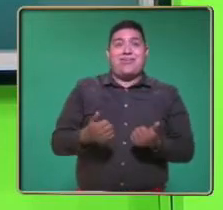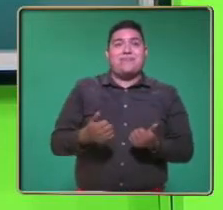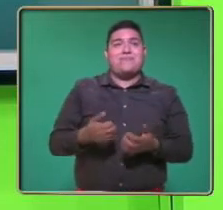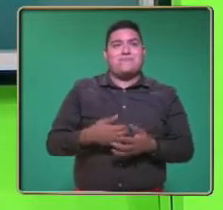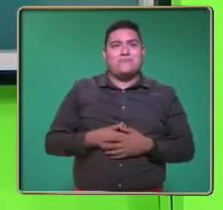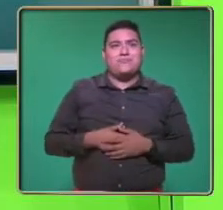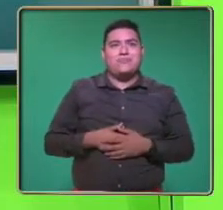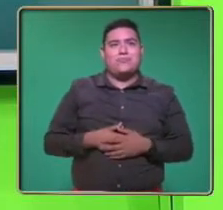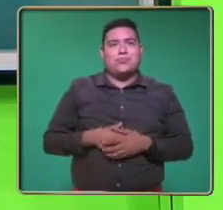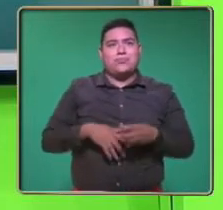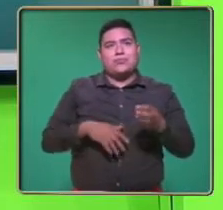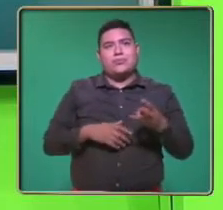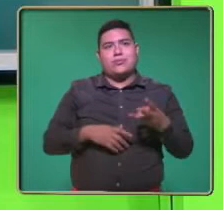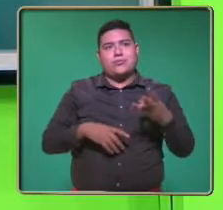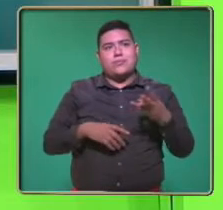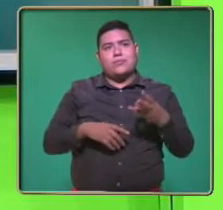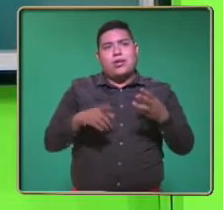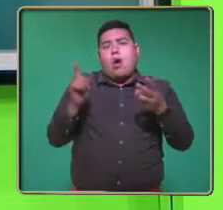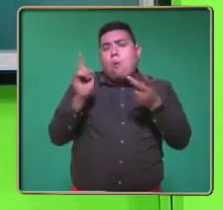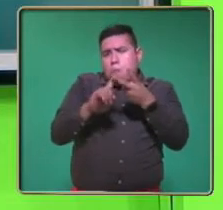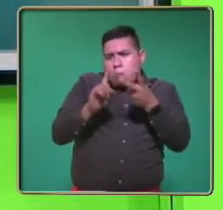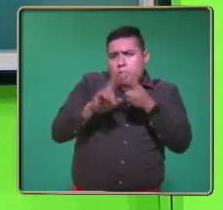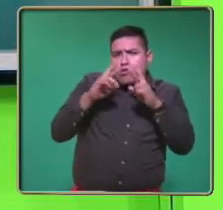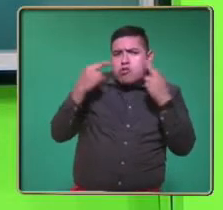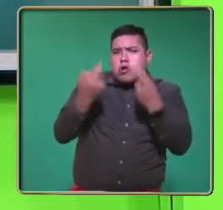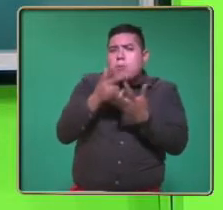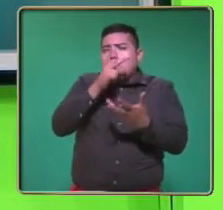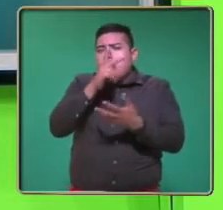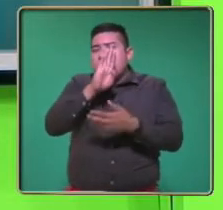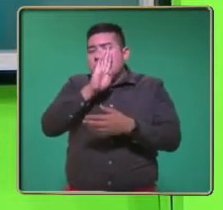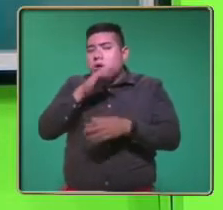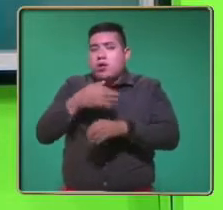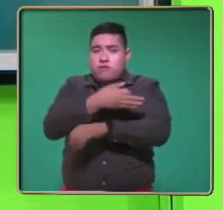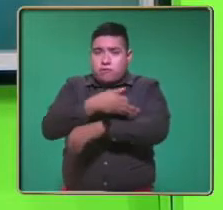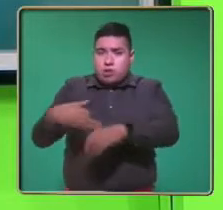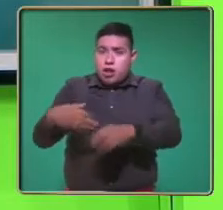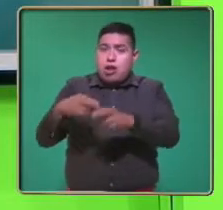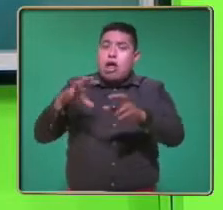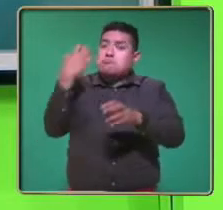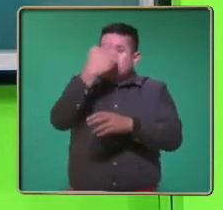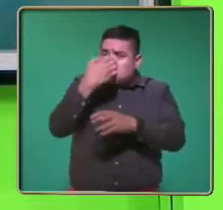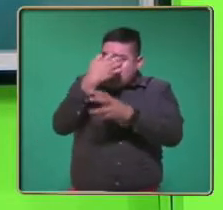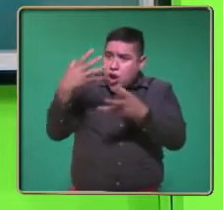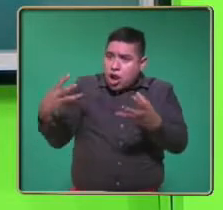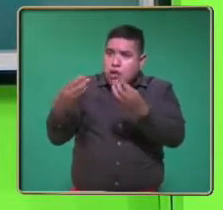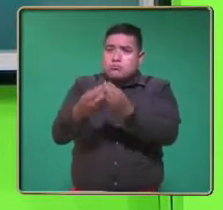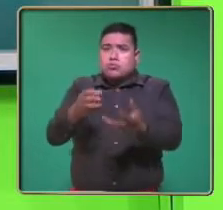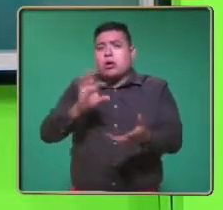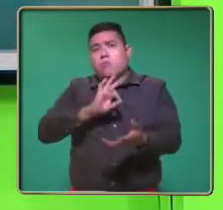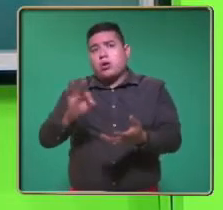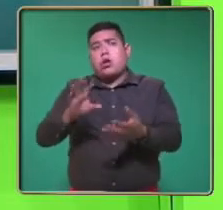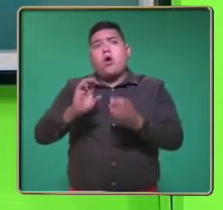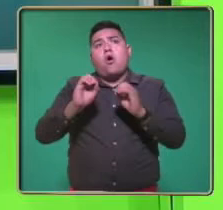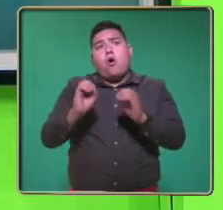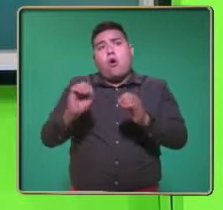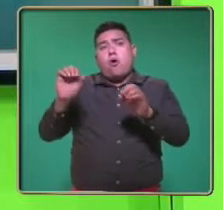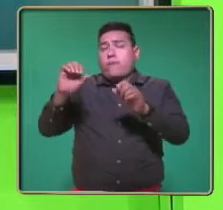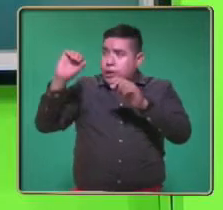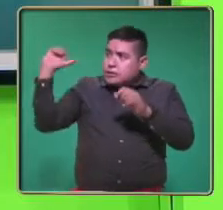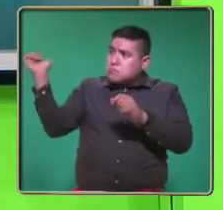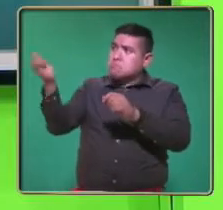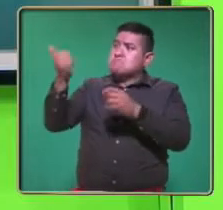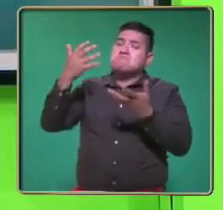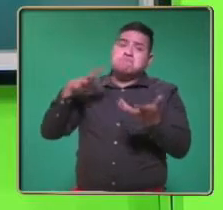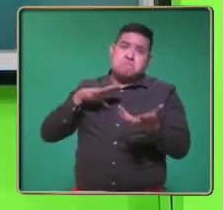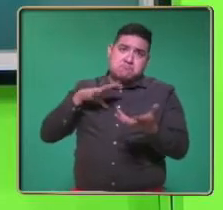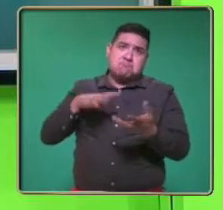reuniones con padres de familia pueden ser de manera interna en las escuelas o bien de manera externa en alguna de las asociaciones que tú